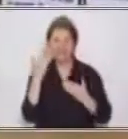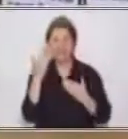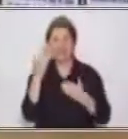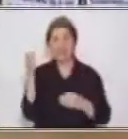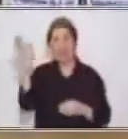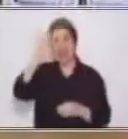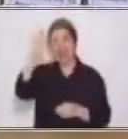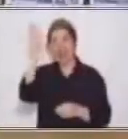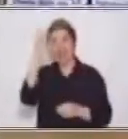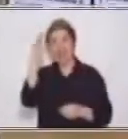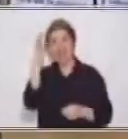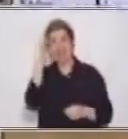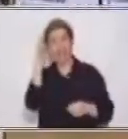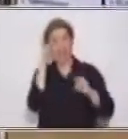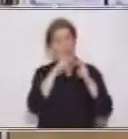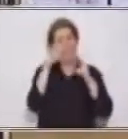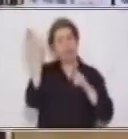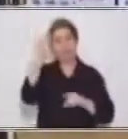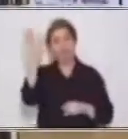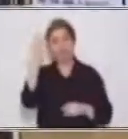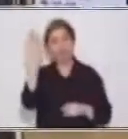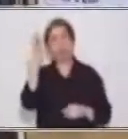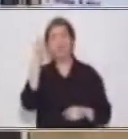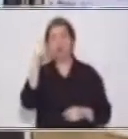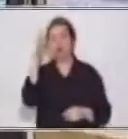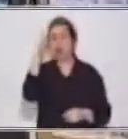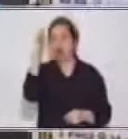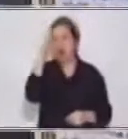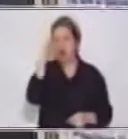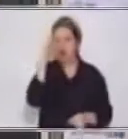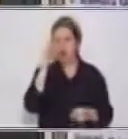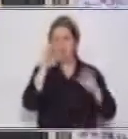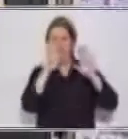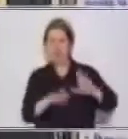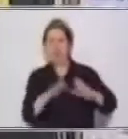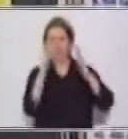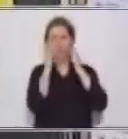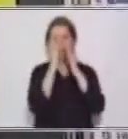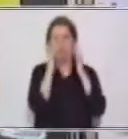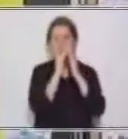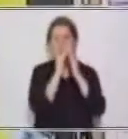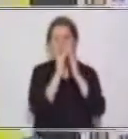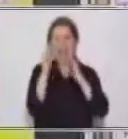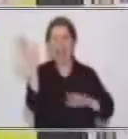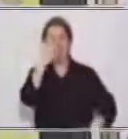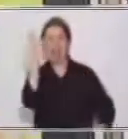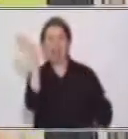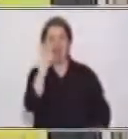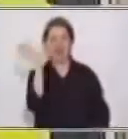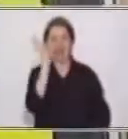Nos vemos hasta la próxima y te recuerdo que te quedes en casa. Adiós.